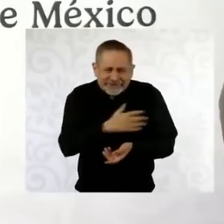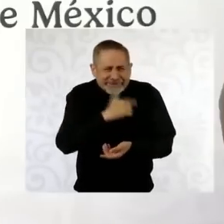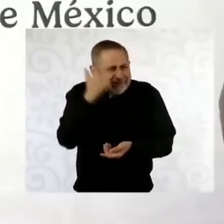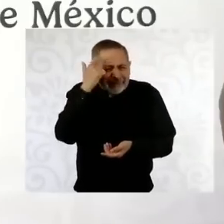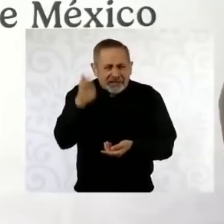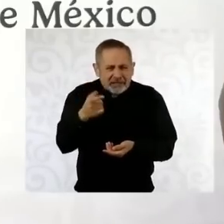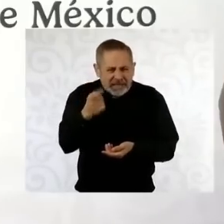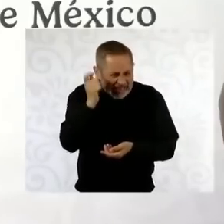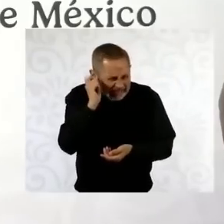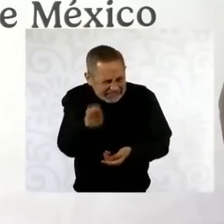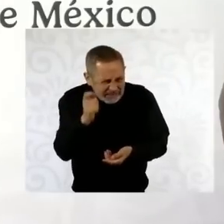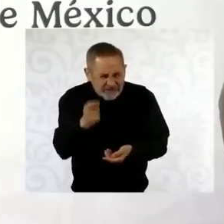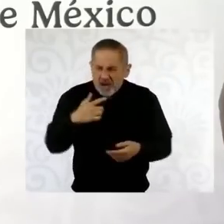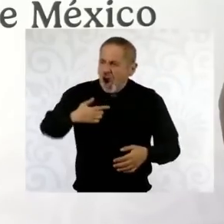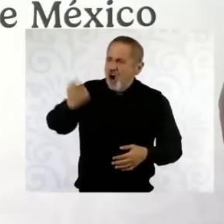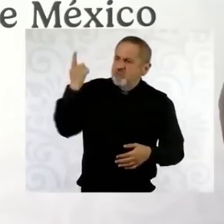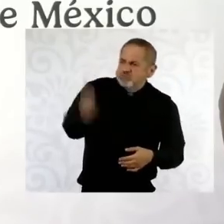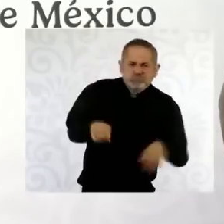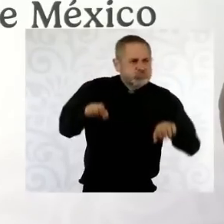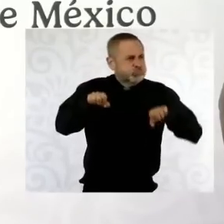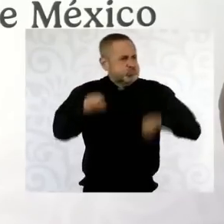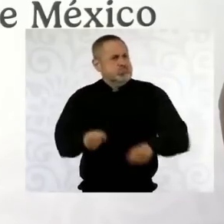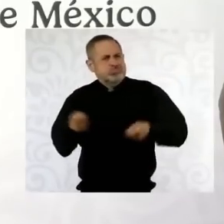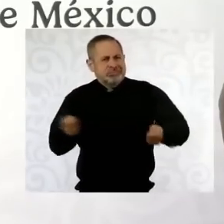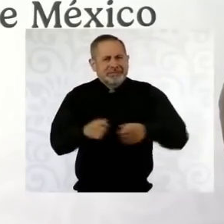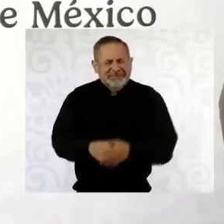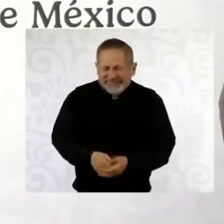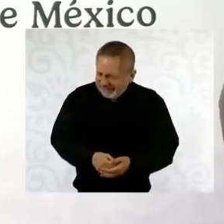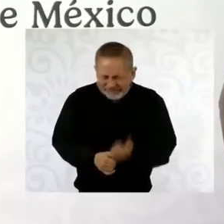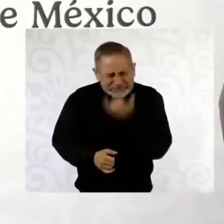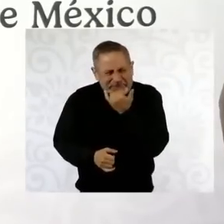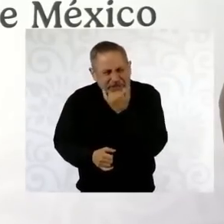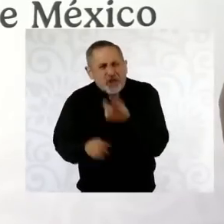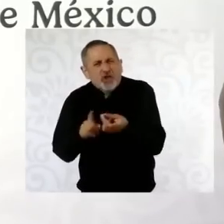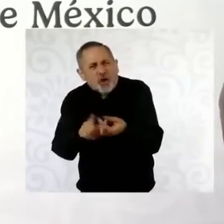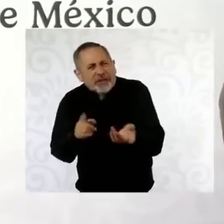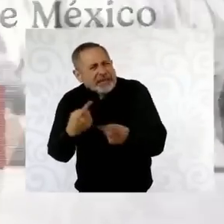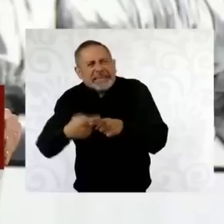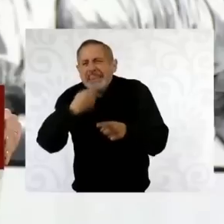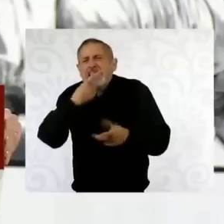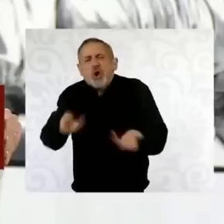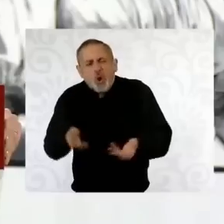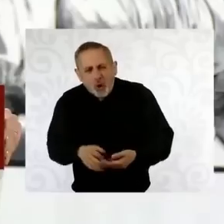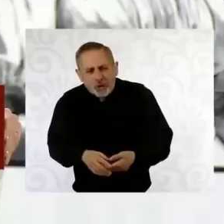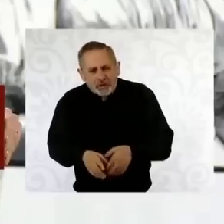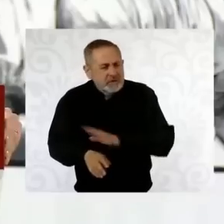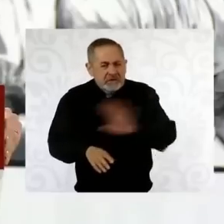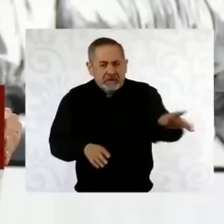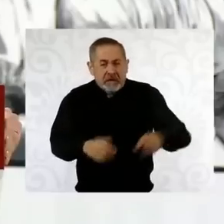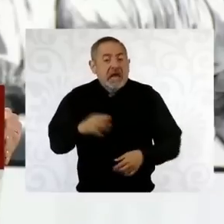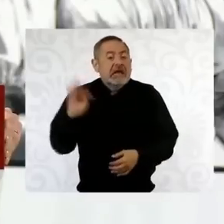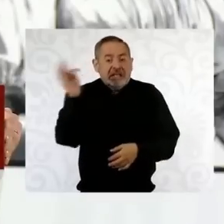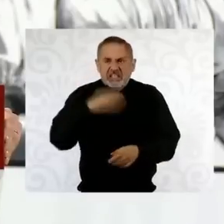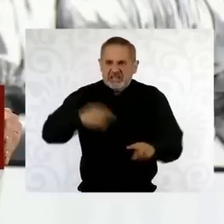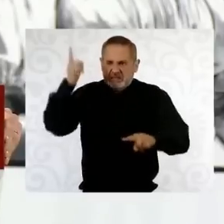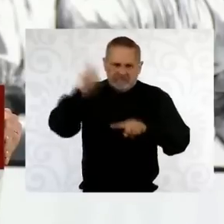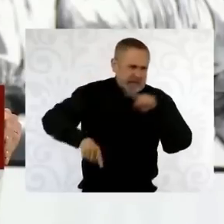decir autoritarismo? ¿En dónde? ¿En qué país? Autoritarismo es que hubiera